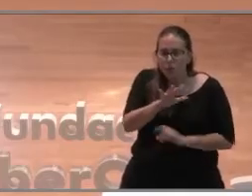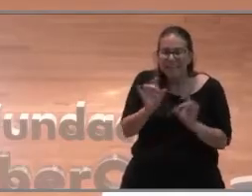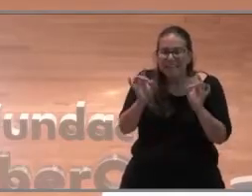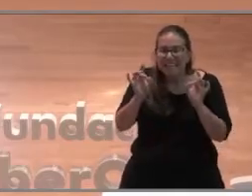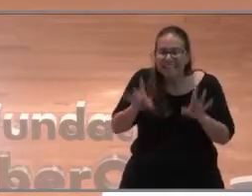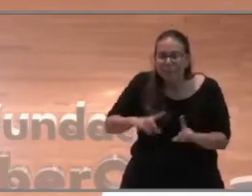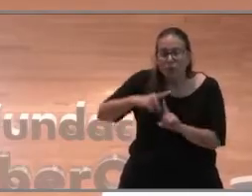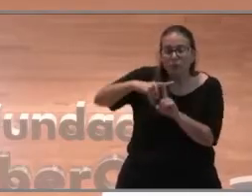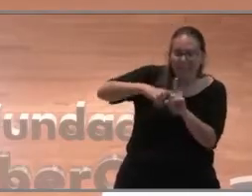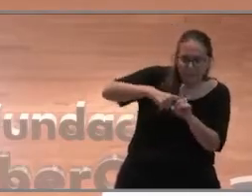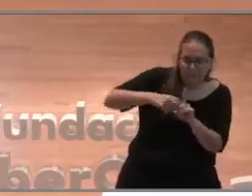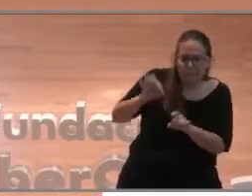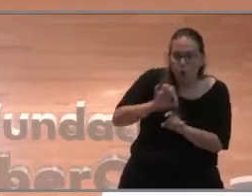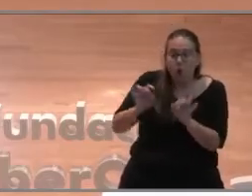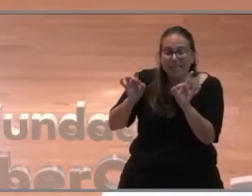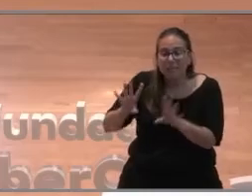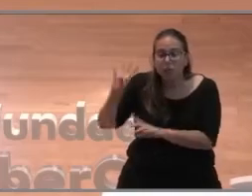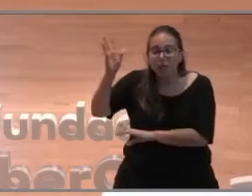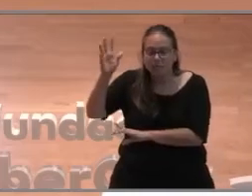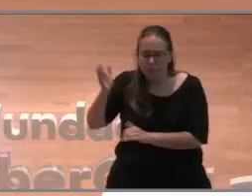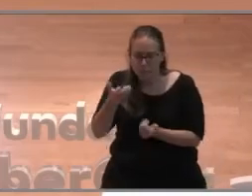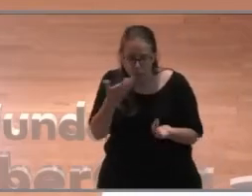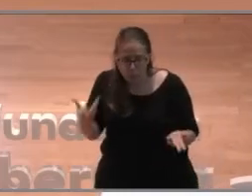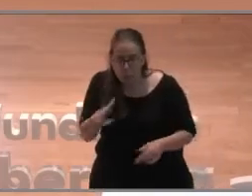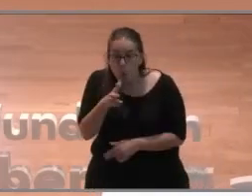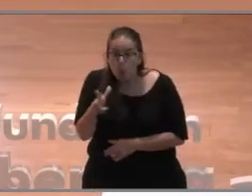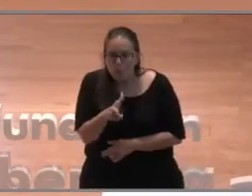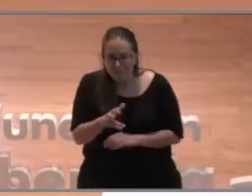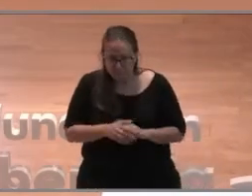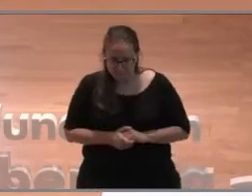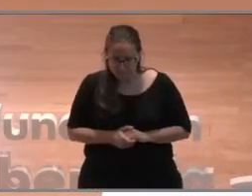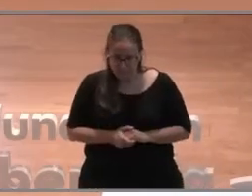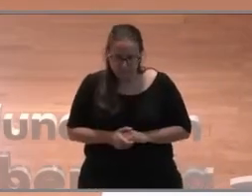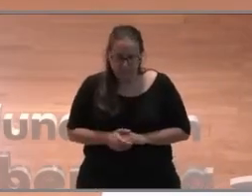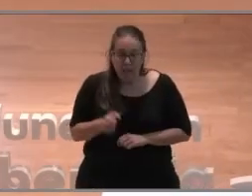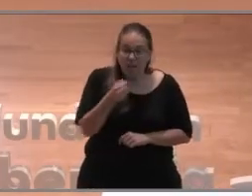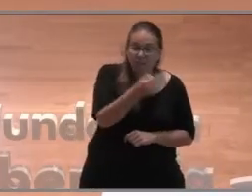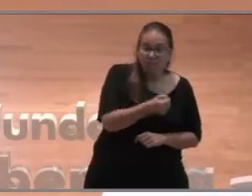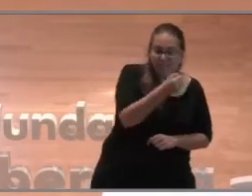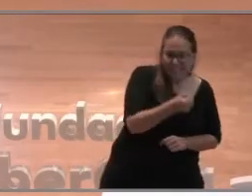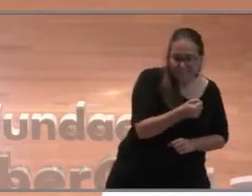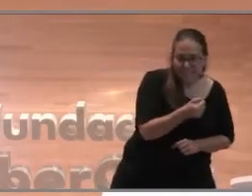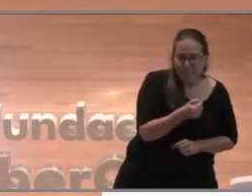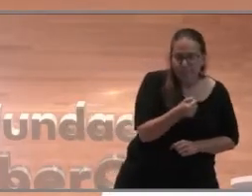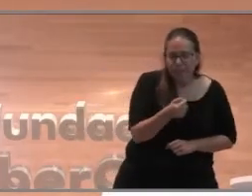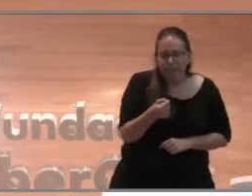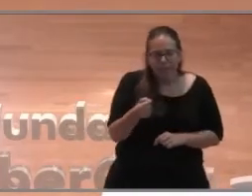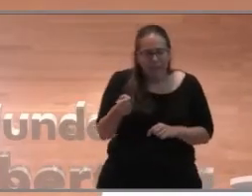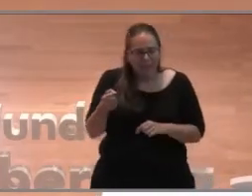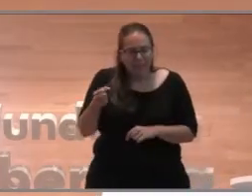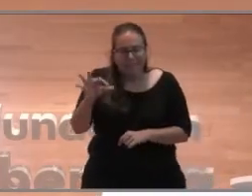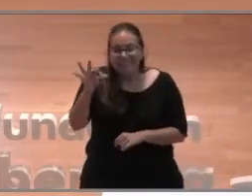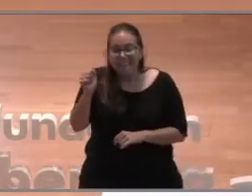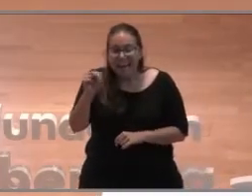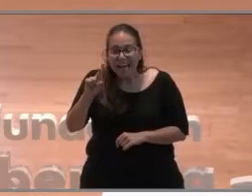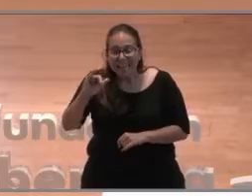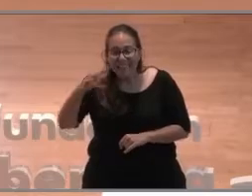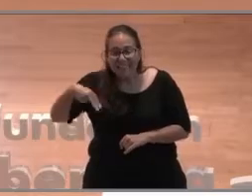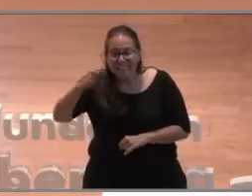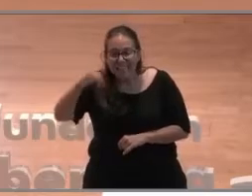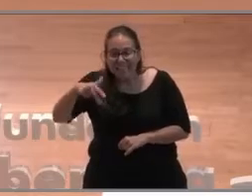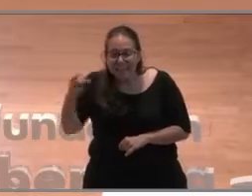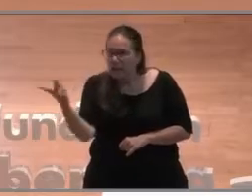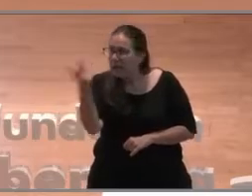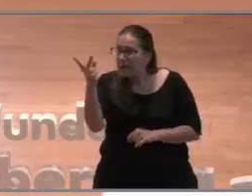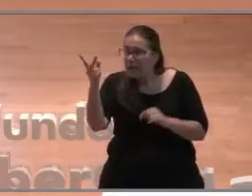o isoclimáticas. Claro, Huesca. ¿Qué tiene que ver Benasque con Sariñena? Absolutamente nada. Entonces, ¿qué ha